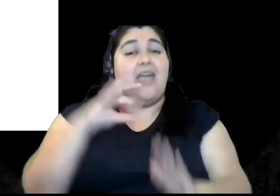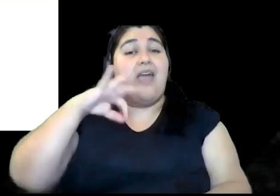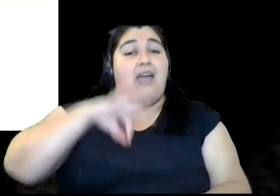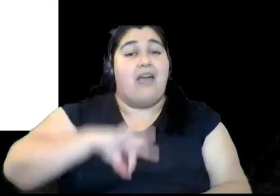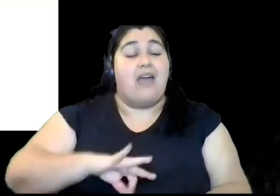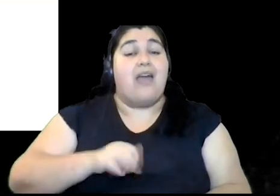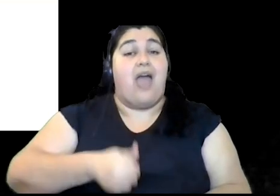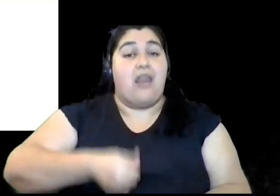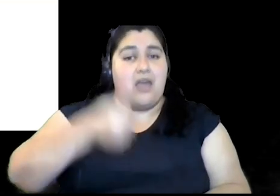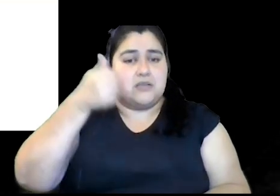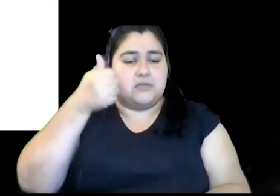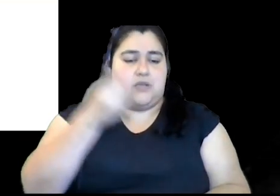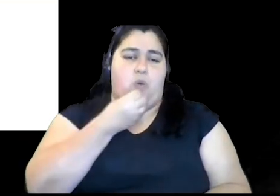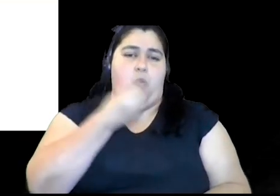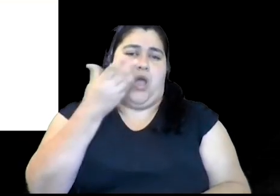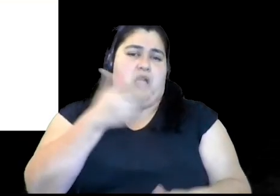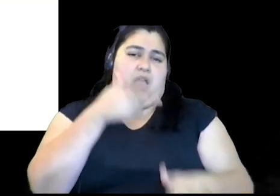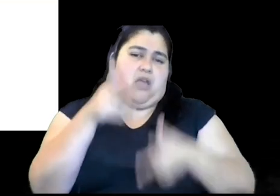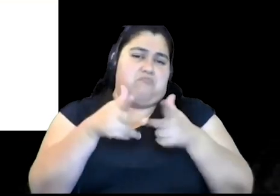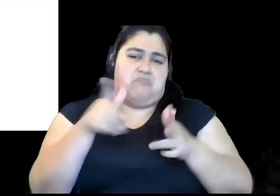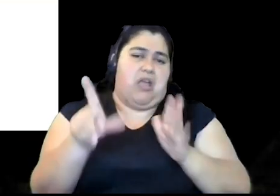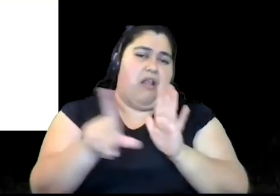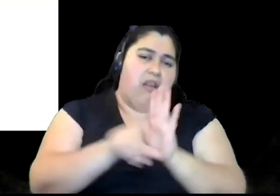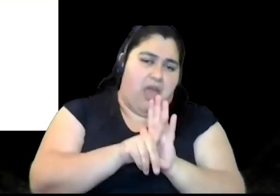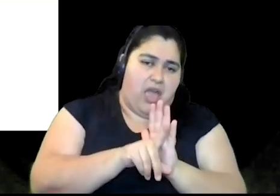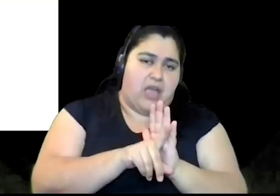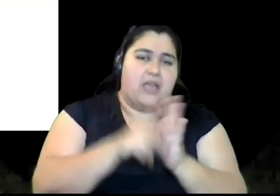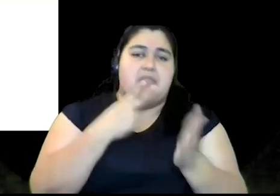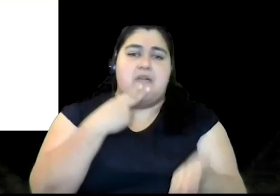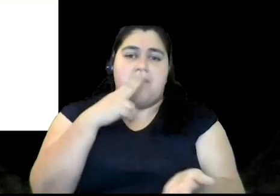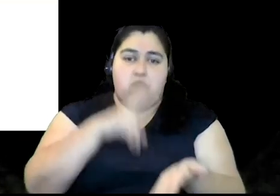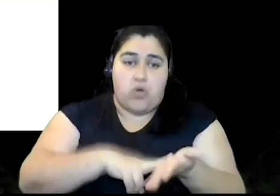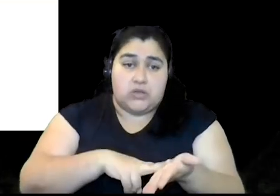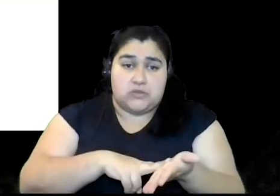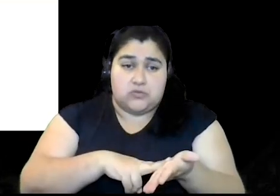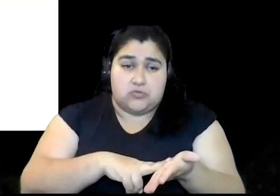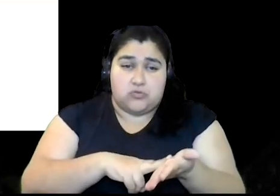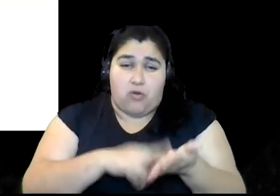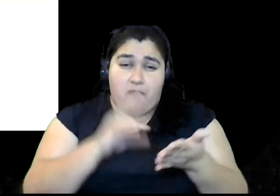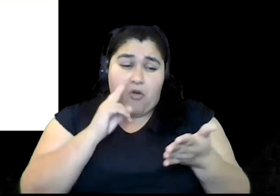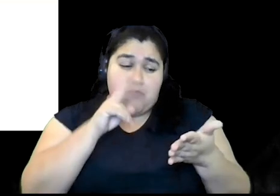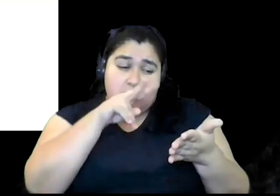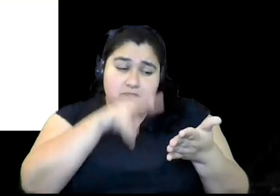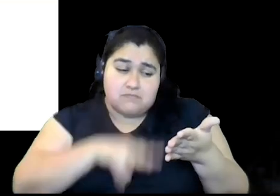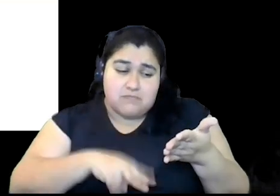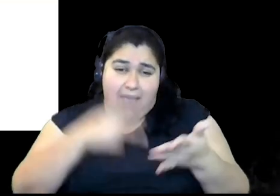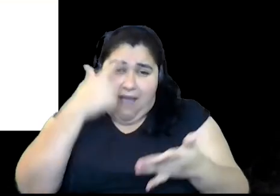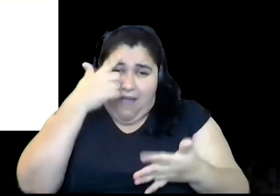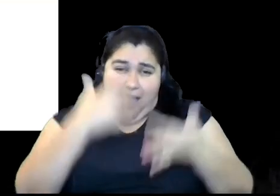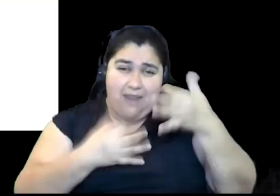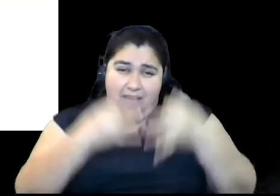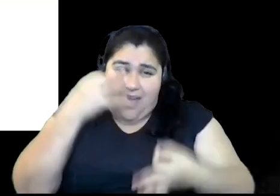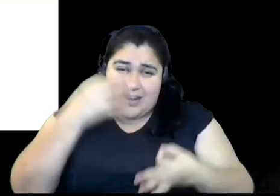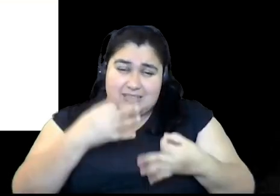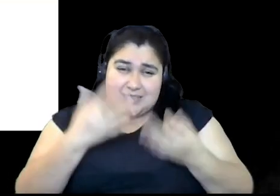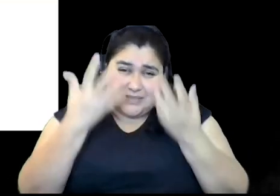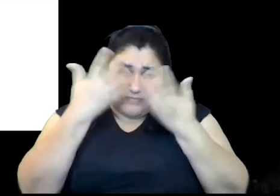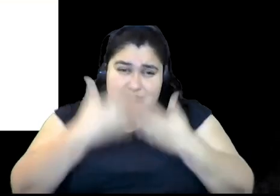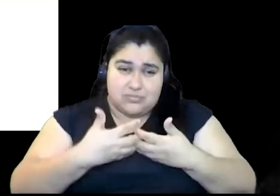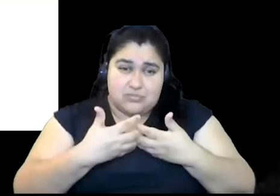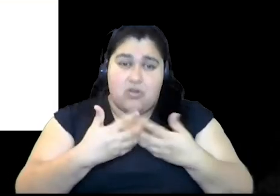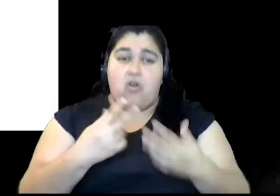cuando uno habla de cualquier ley impositiva, los criterios de interpretación están dados en la